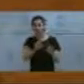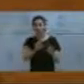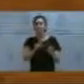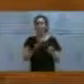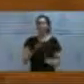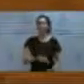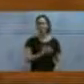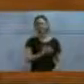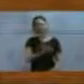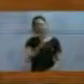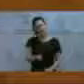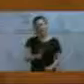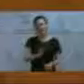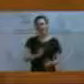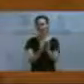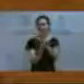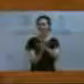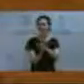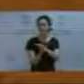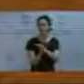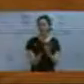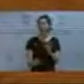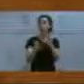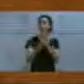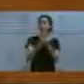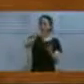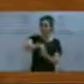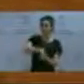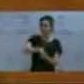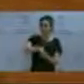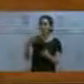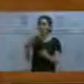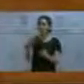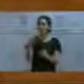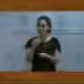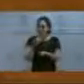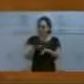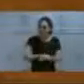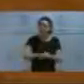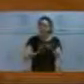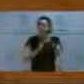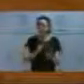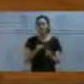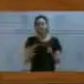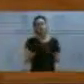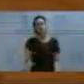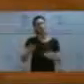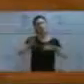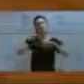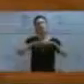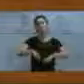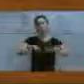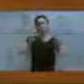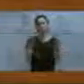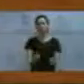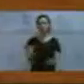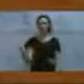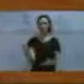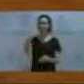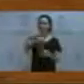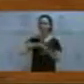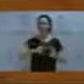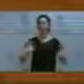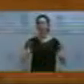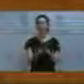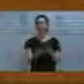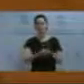sindical, sin renunciar a su esencia constitucional, pero deben abordar una reforma interna para